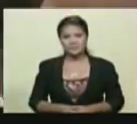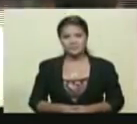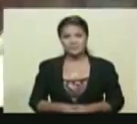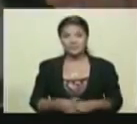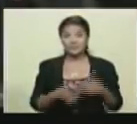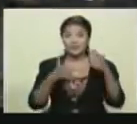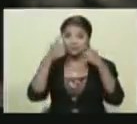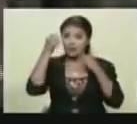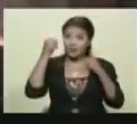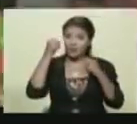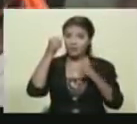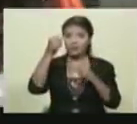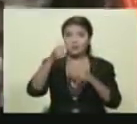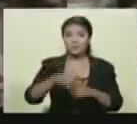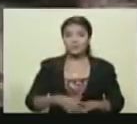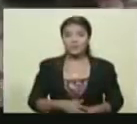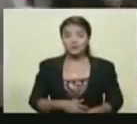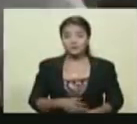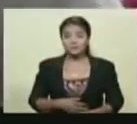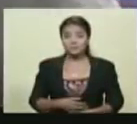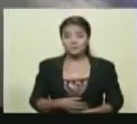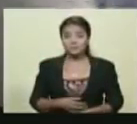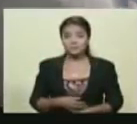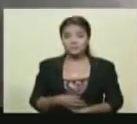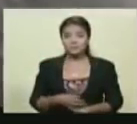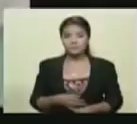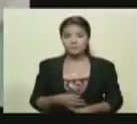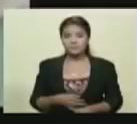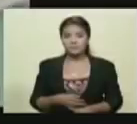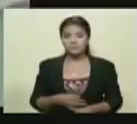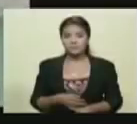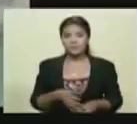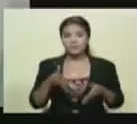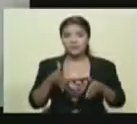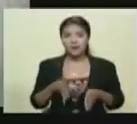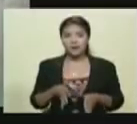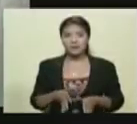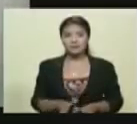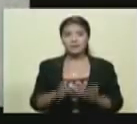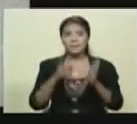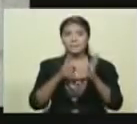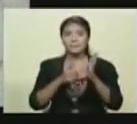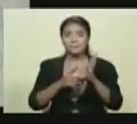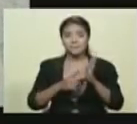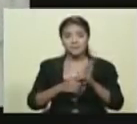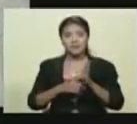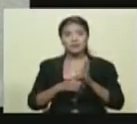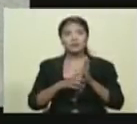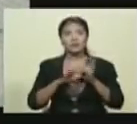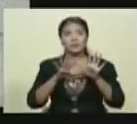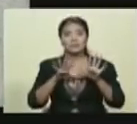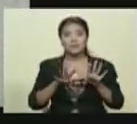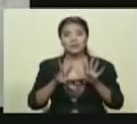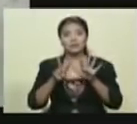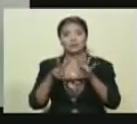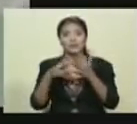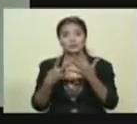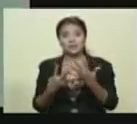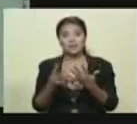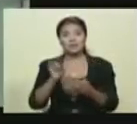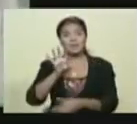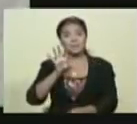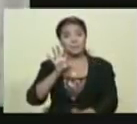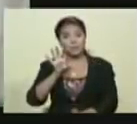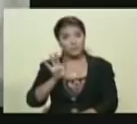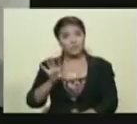Tengo 100 años, nací en 1917, 9 de marzo. Yo voto por mi patria y por mi pensión que me